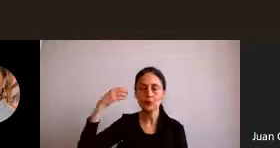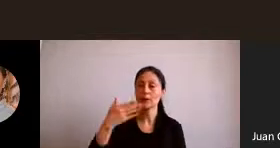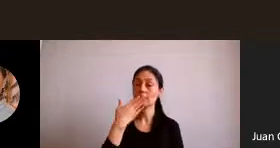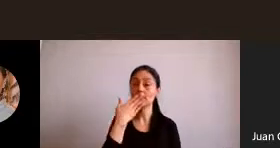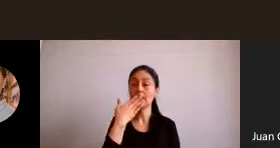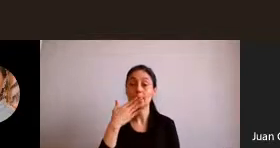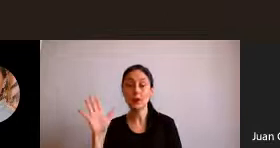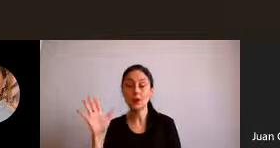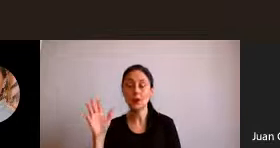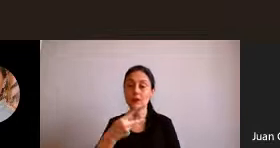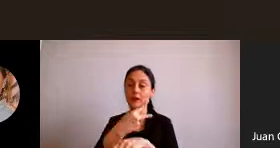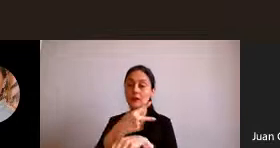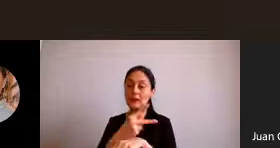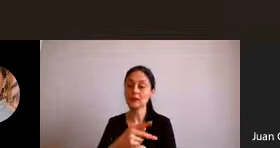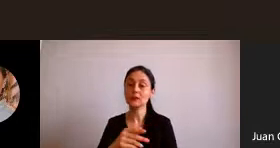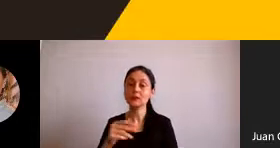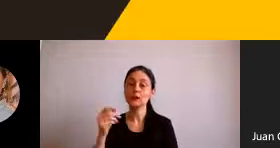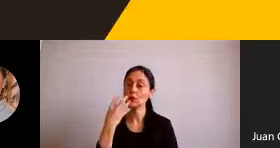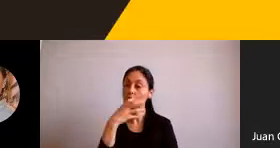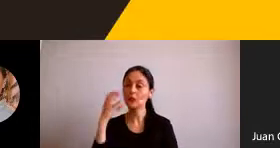atención a los pacientes. ¿Ya?